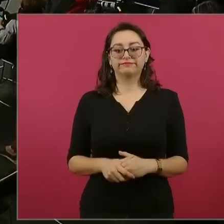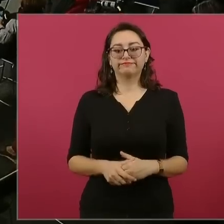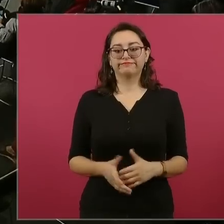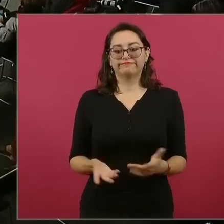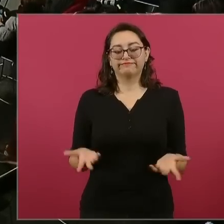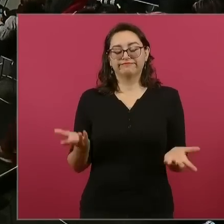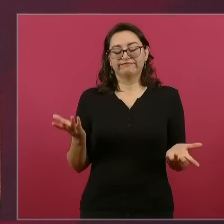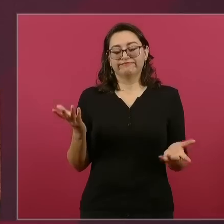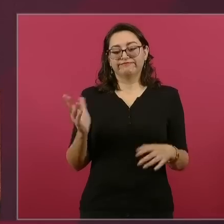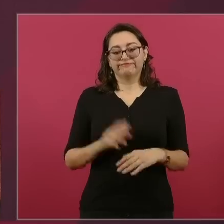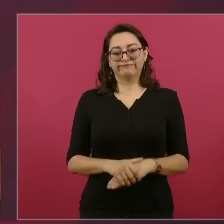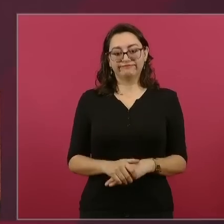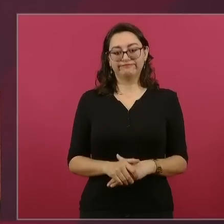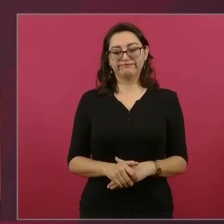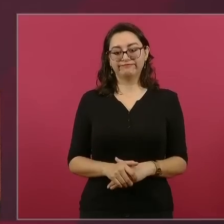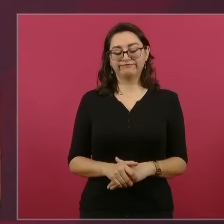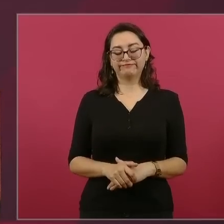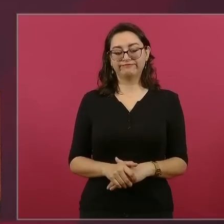ONU